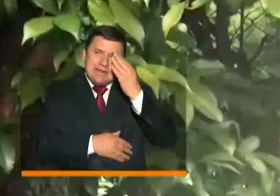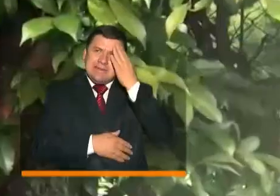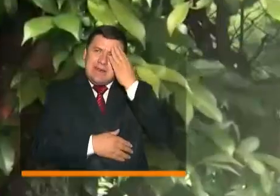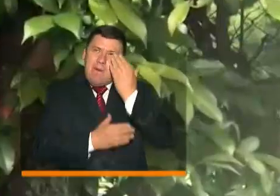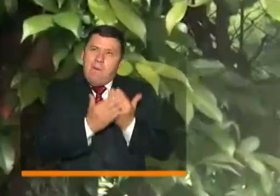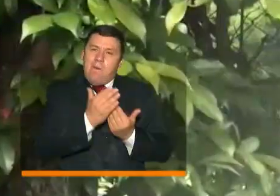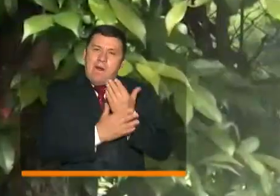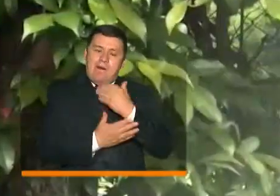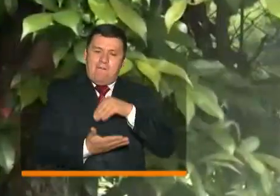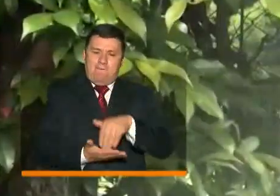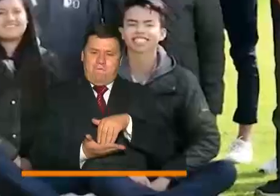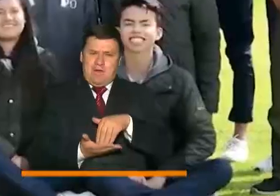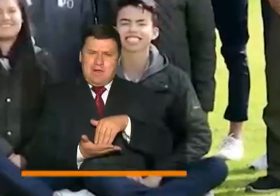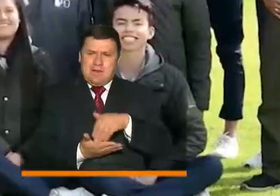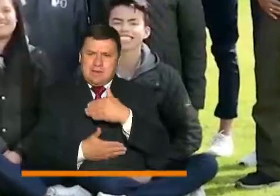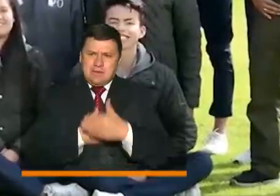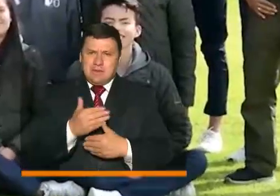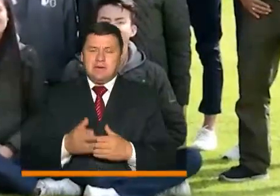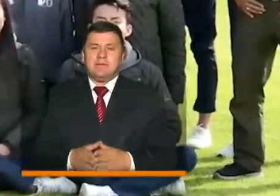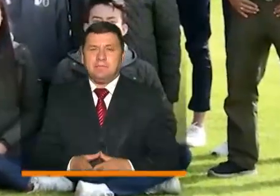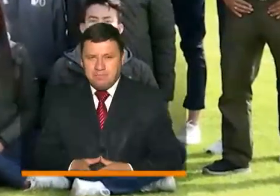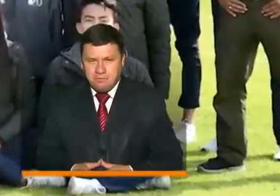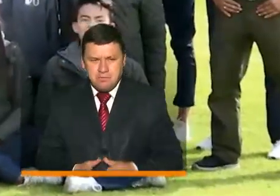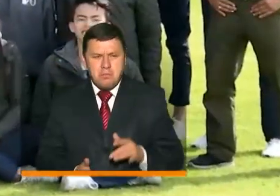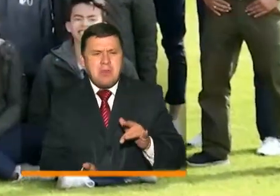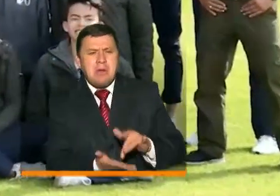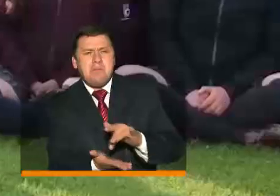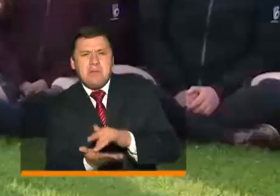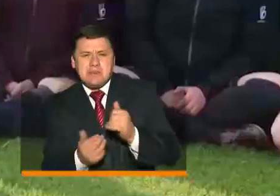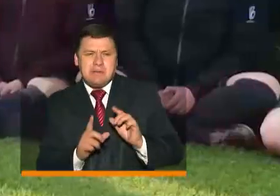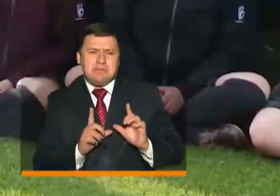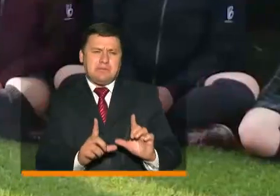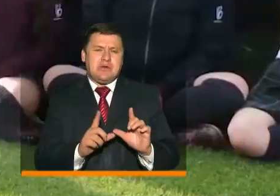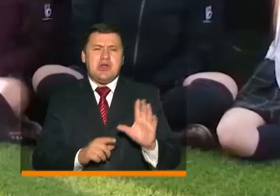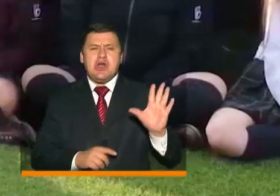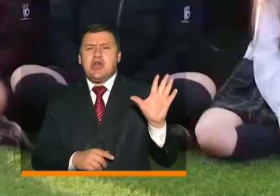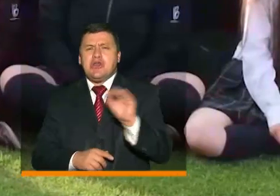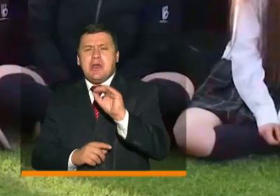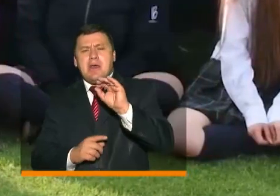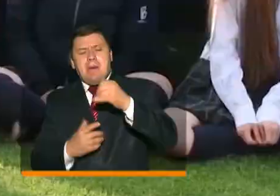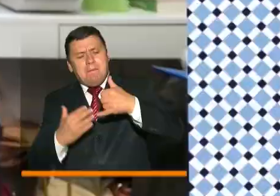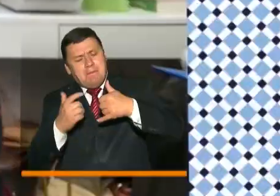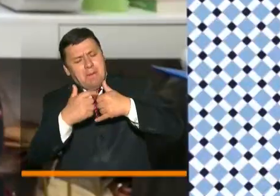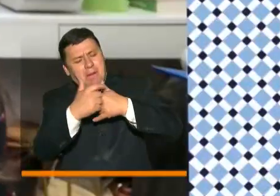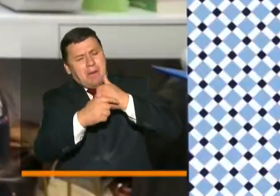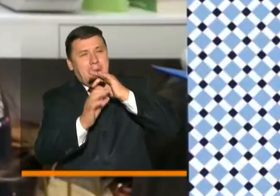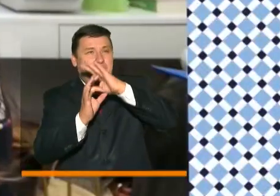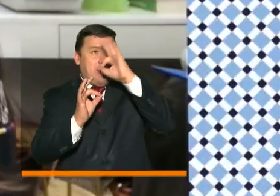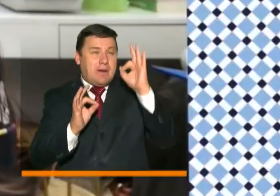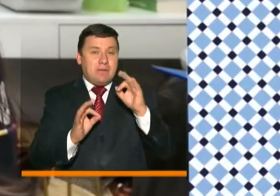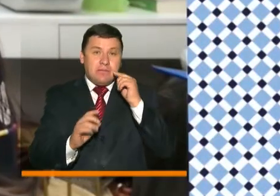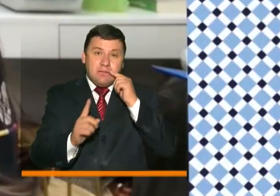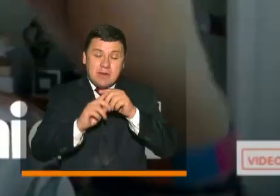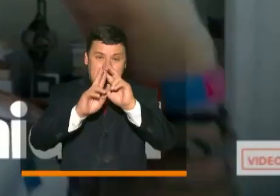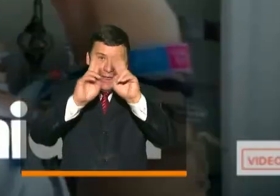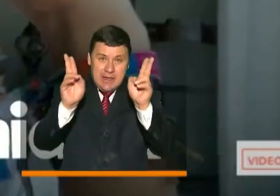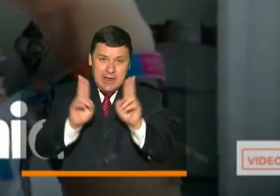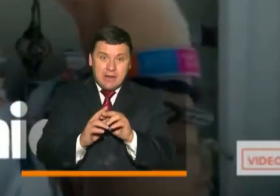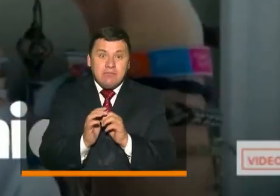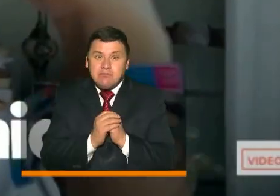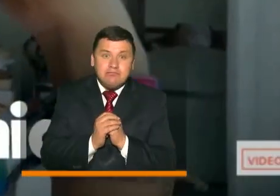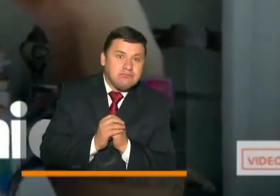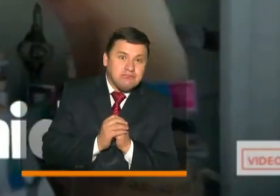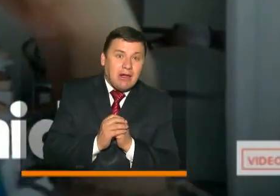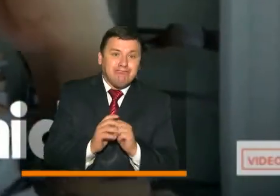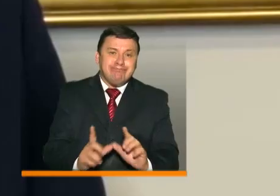y fortalecer aquellos que poseemos. Con la participación de graduandos de todas las regiones del país, quienes vía internet se conectaron